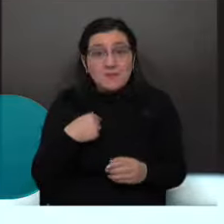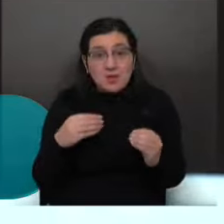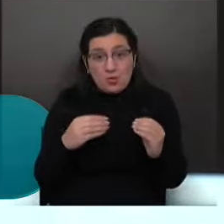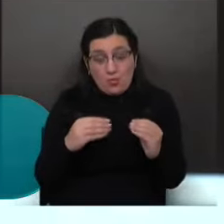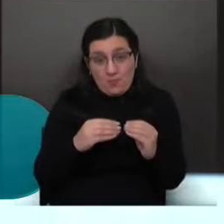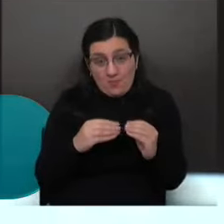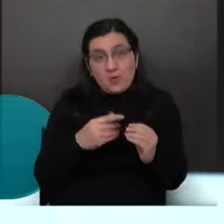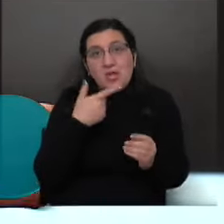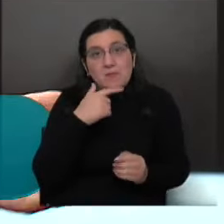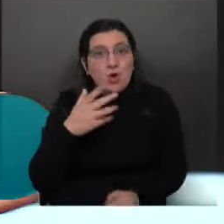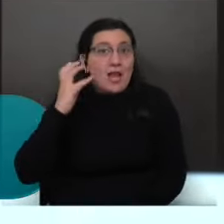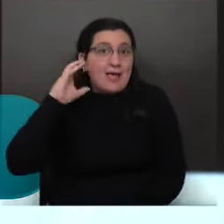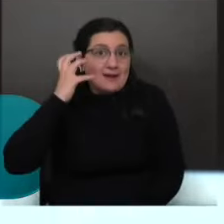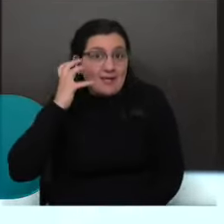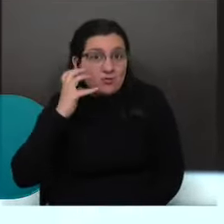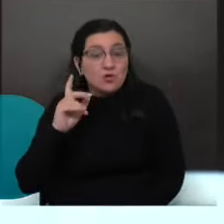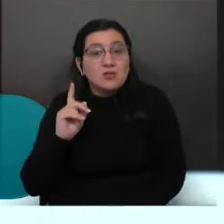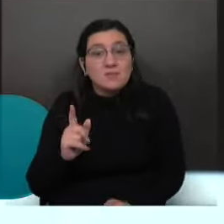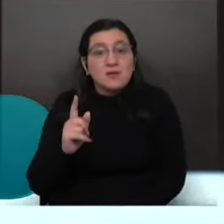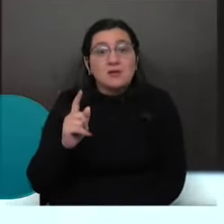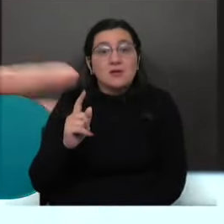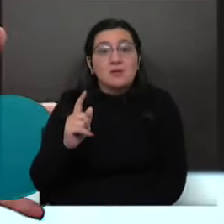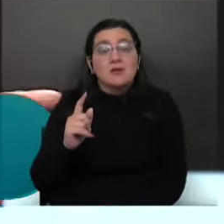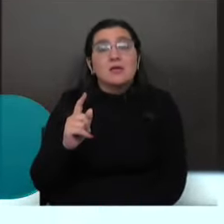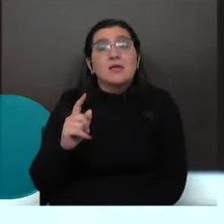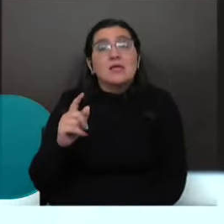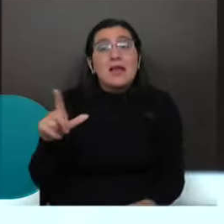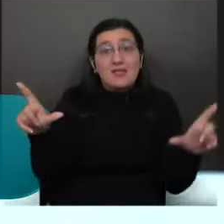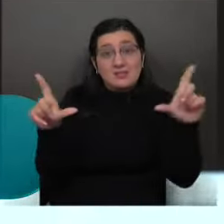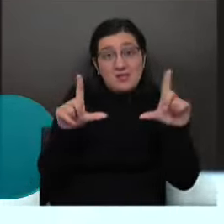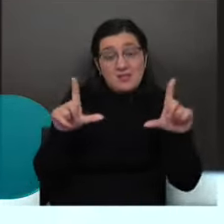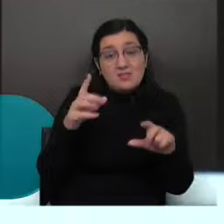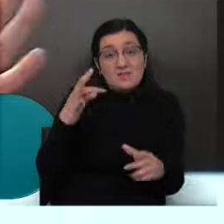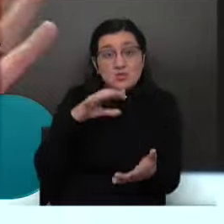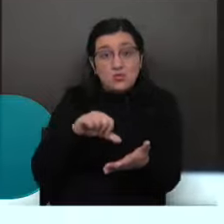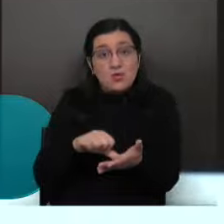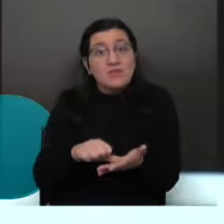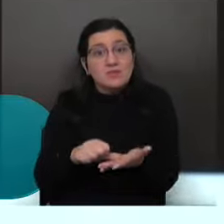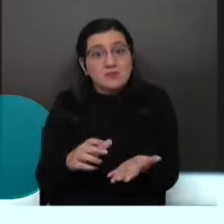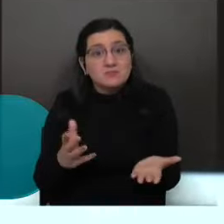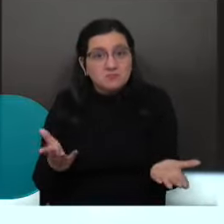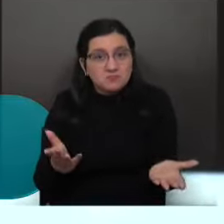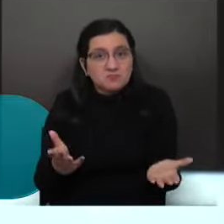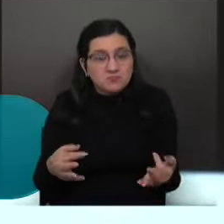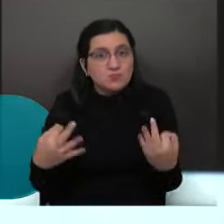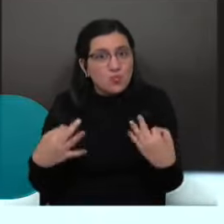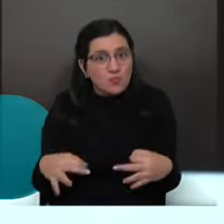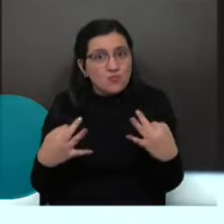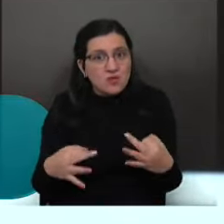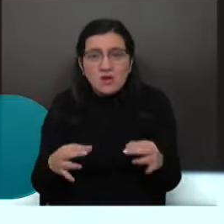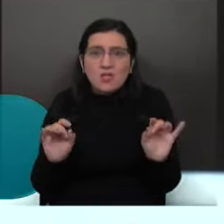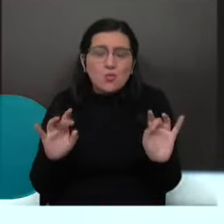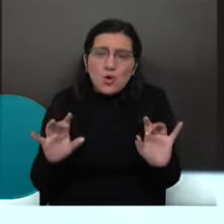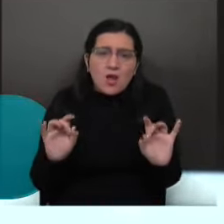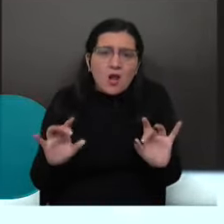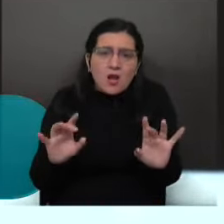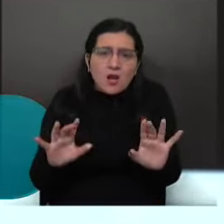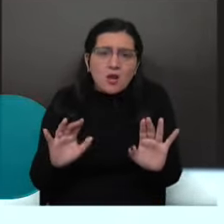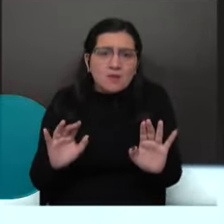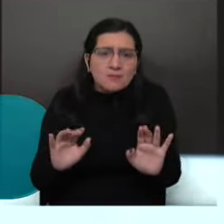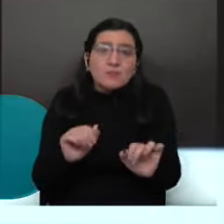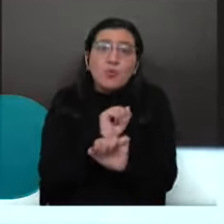en la radio o ni que hablar que seño y tabar jugaron esta línea con total naturalidad que podría